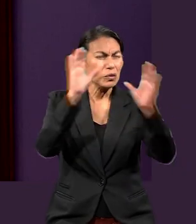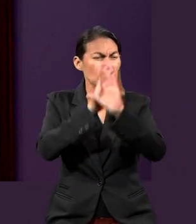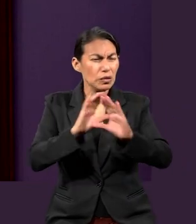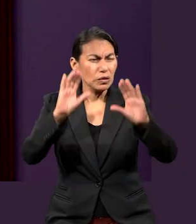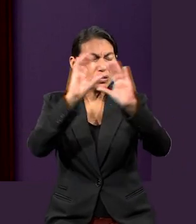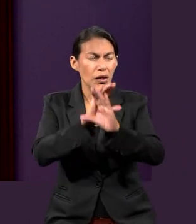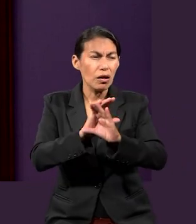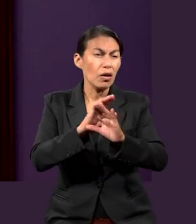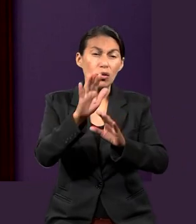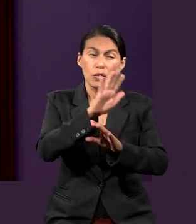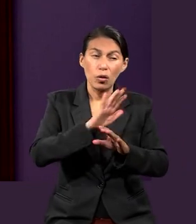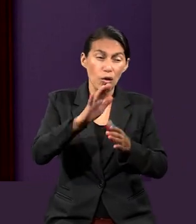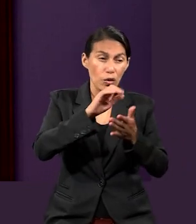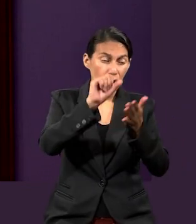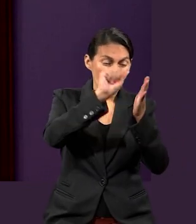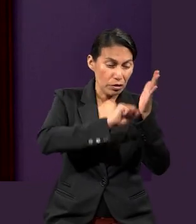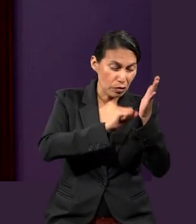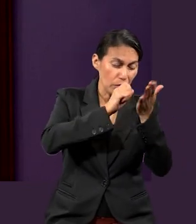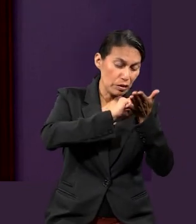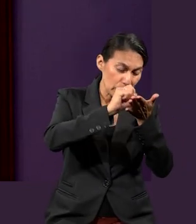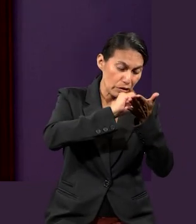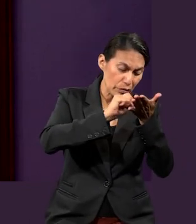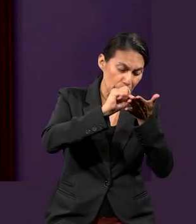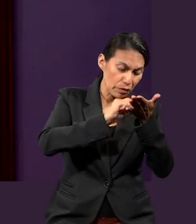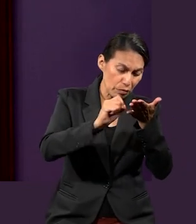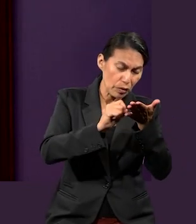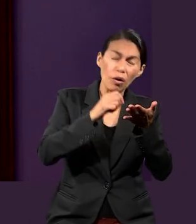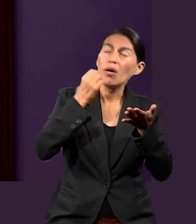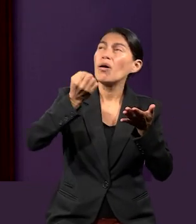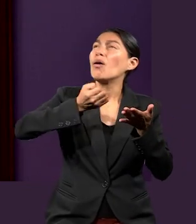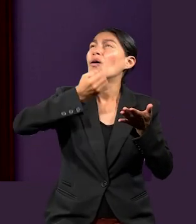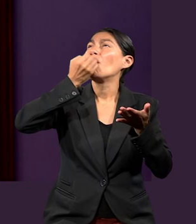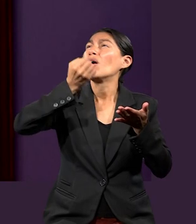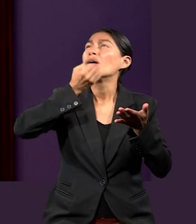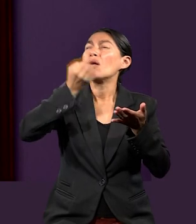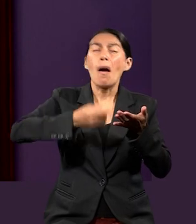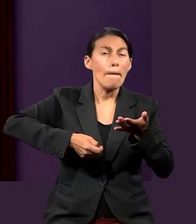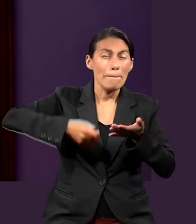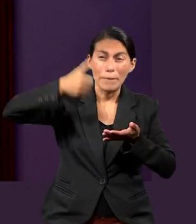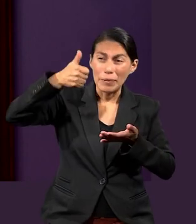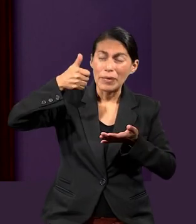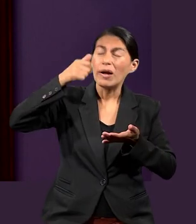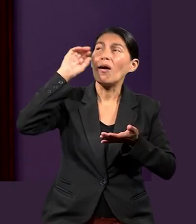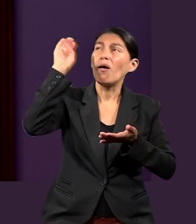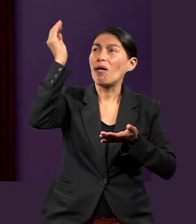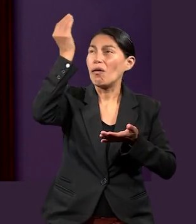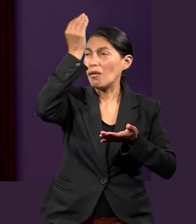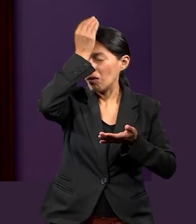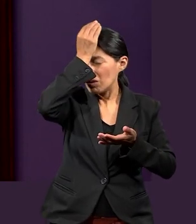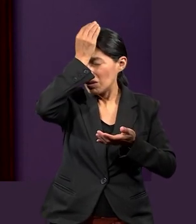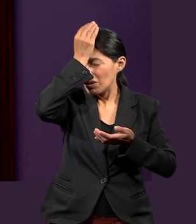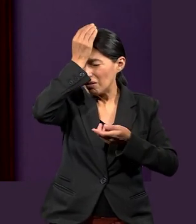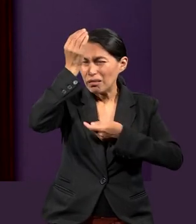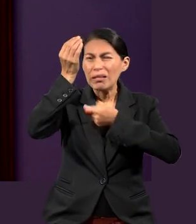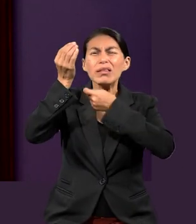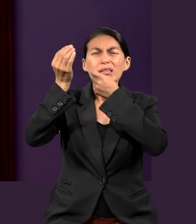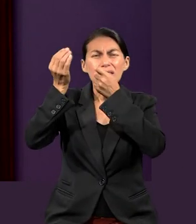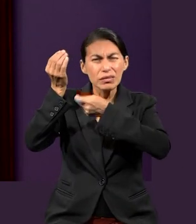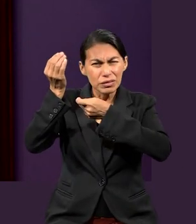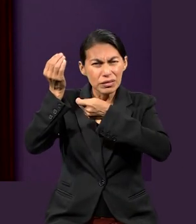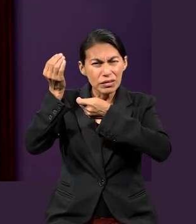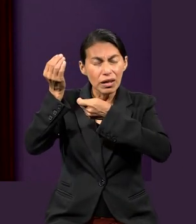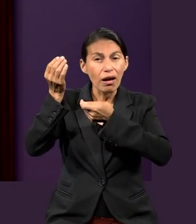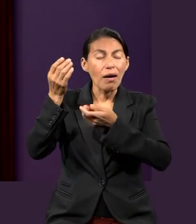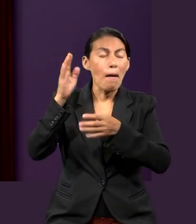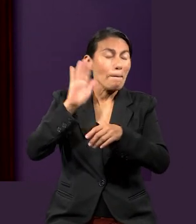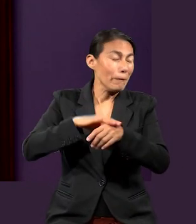cada canción que entonamos, de cada artículo que escribimos, de cada oración que elevamos. Y es que el símbolo del Cordero es muy